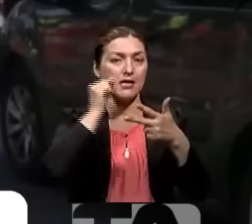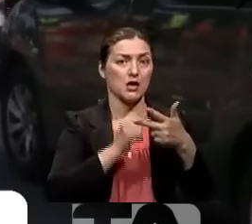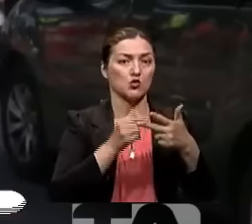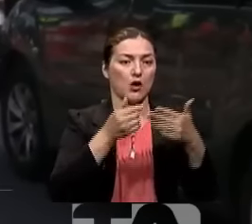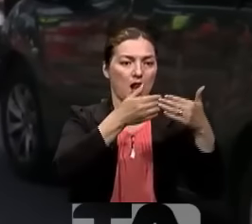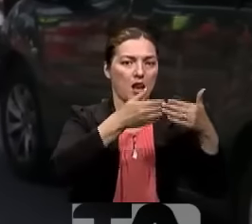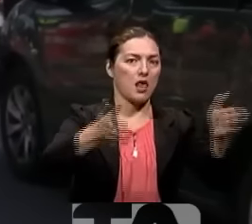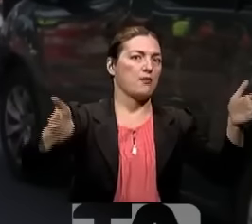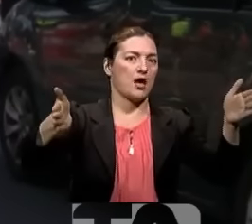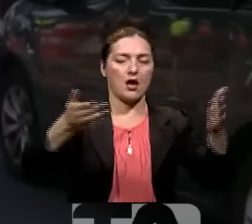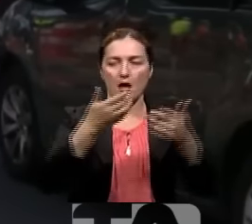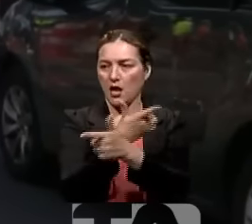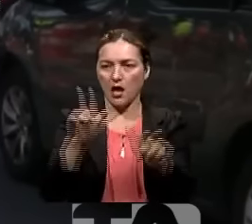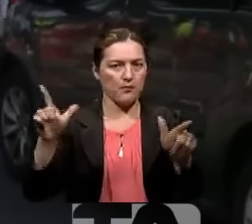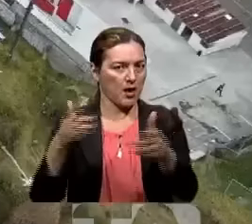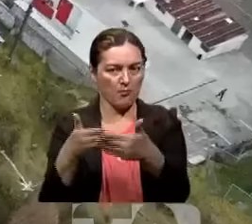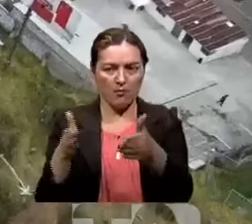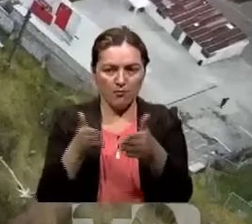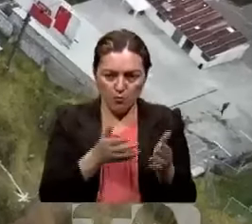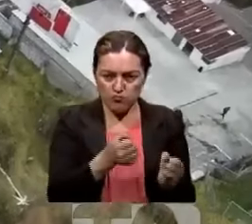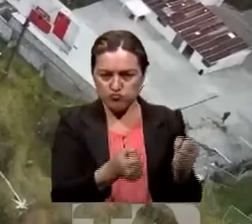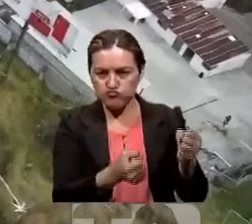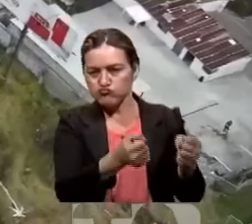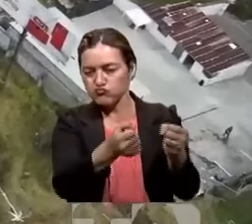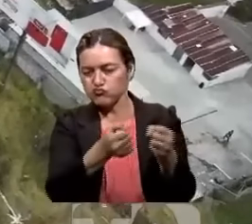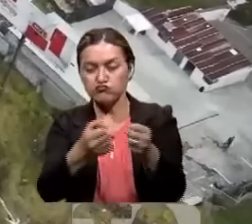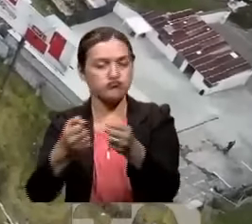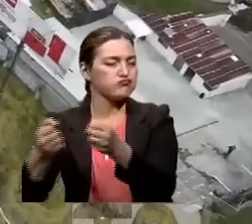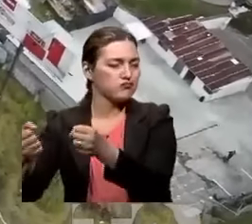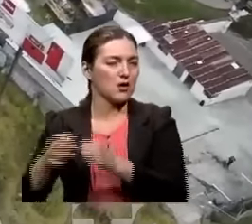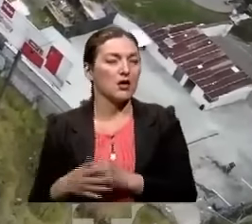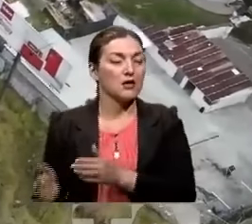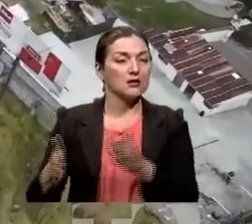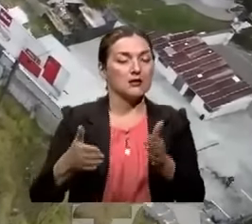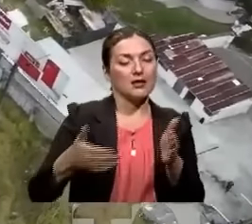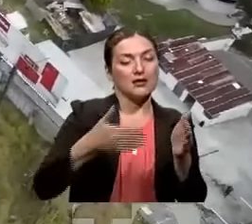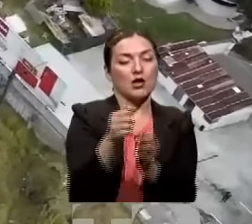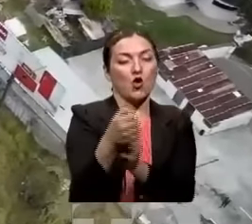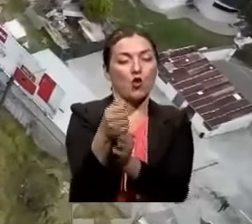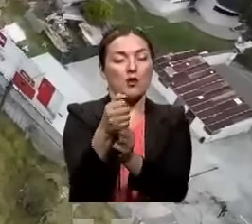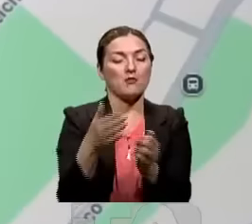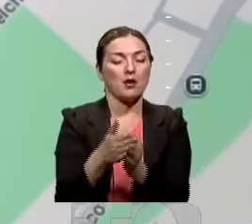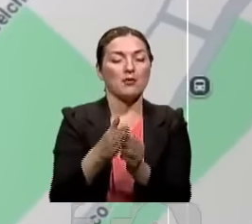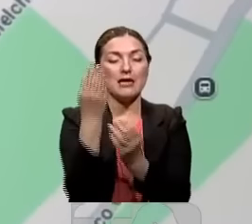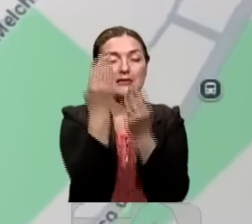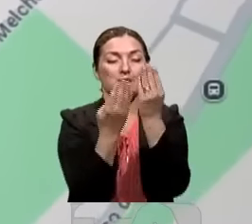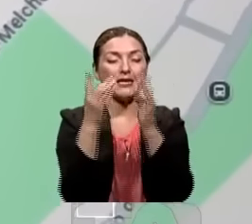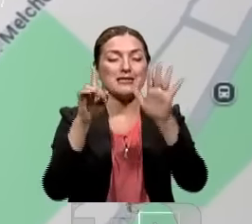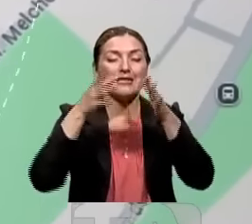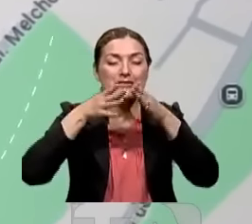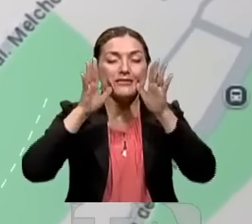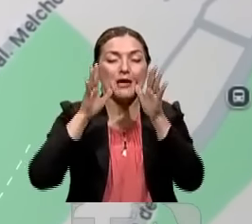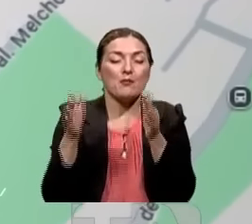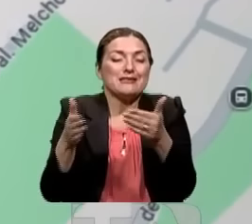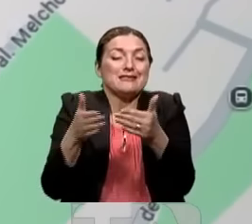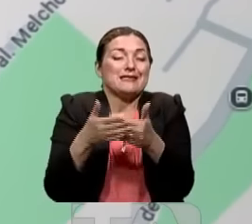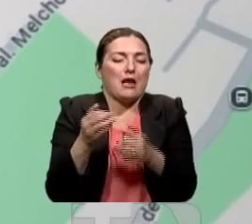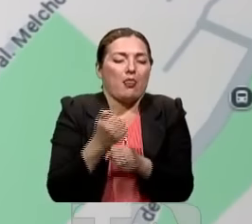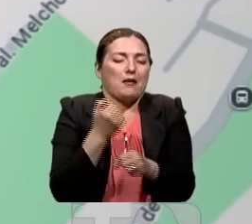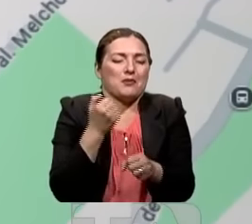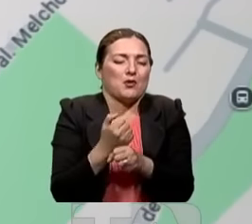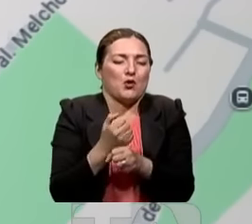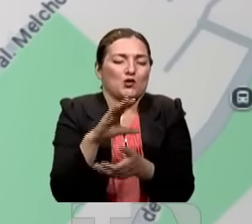A esto se suma el cierre en el carril exclusivo de la Ecovía, en la intersección de la avenida Osvaldo Guayasamín y 6 de diciembre. También se ejecutan